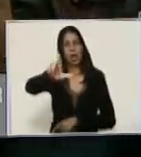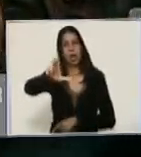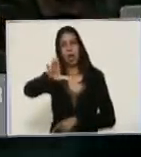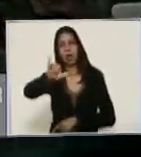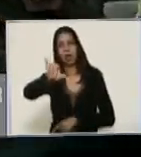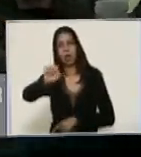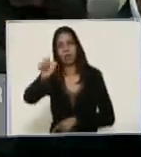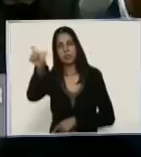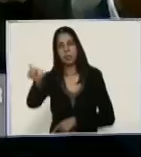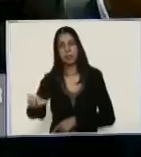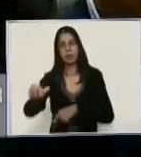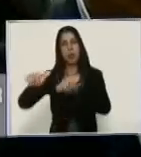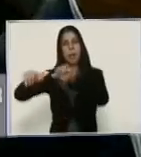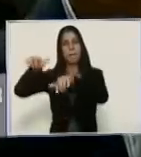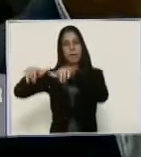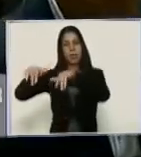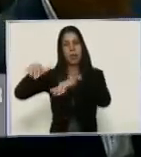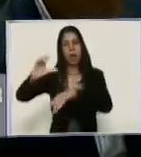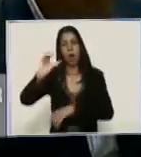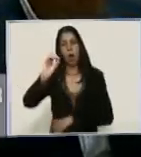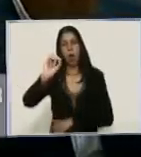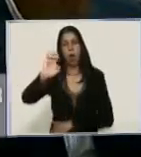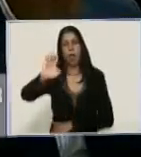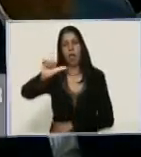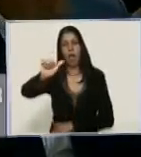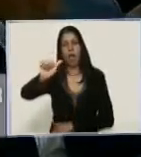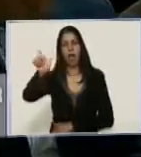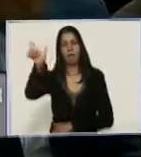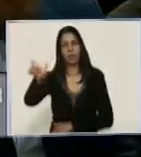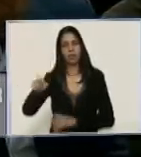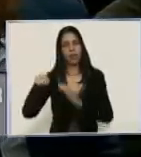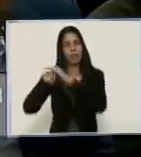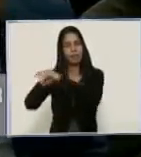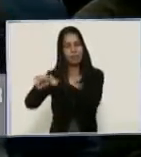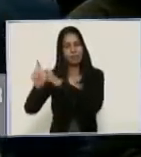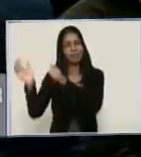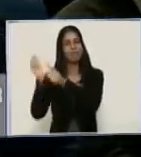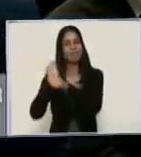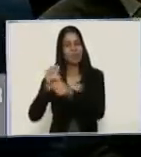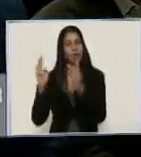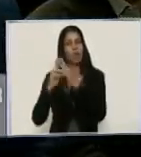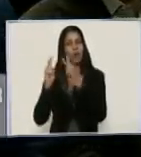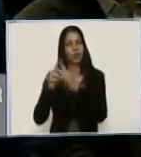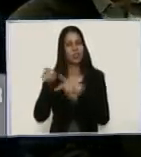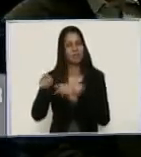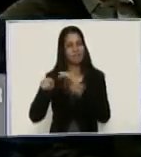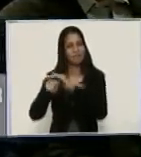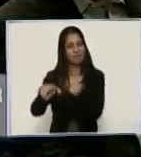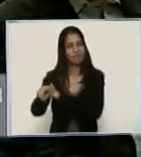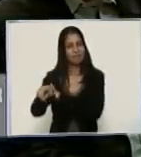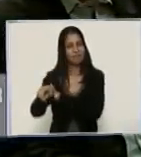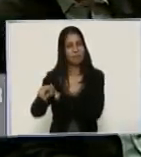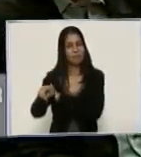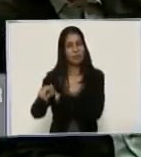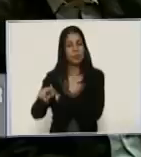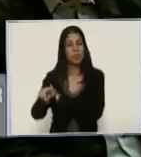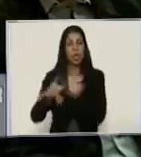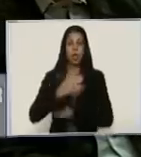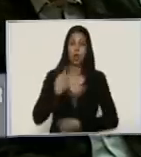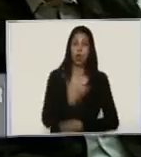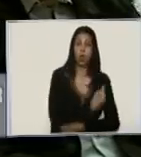costura que tiene este personaje, el verdadero telar que tiene este personaje. No por eso